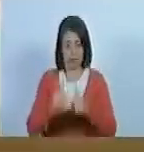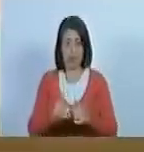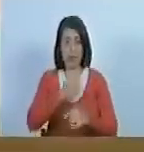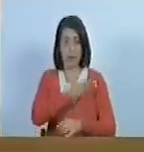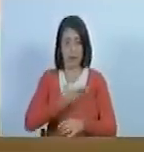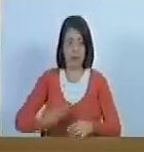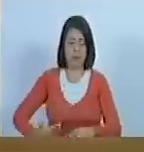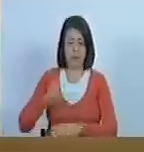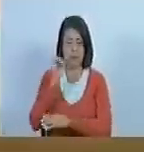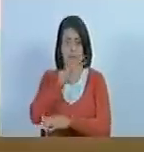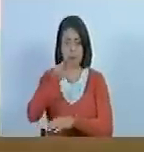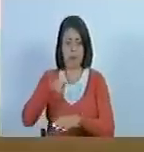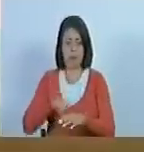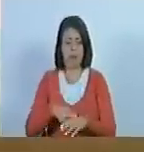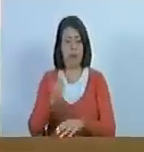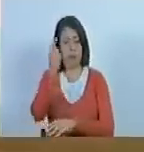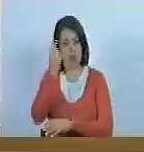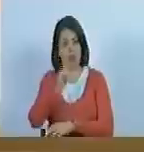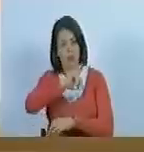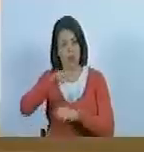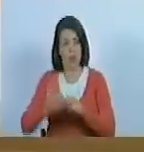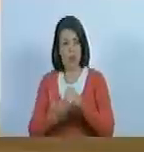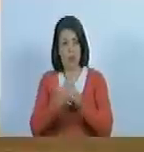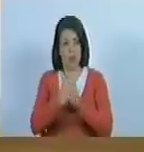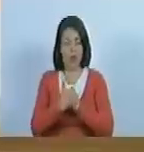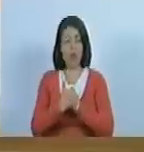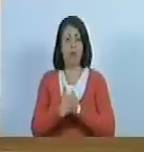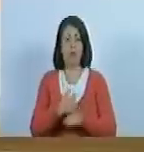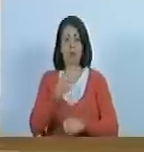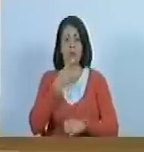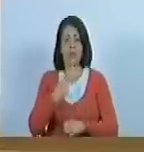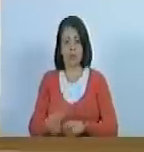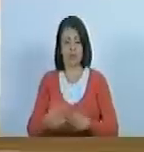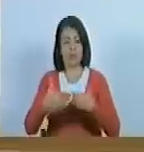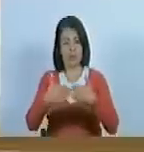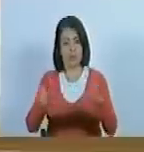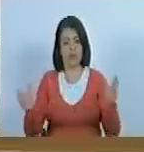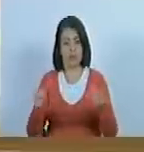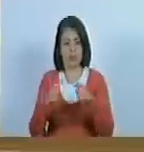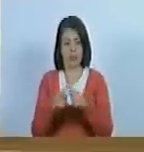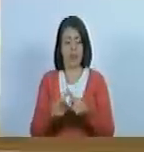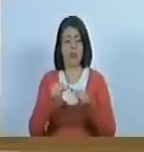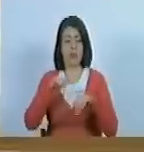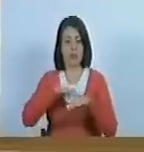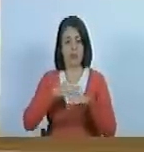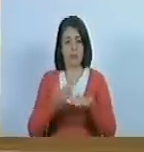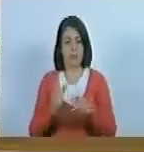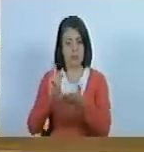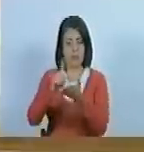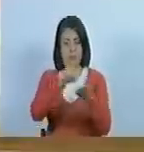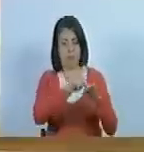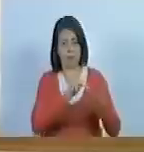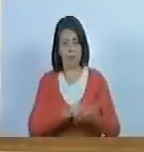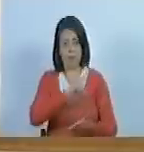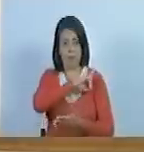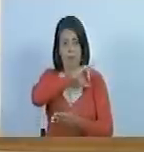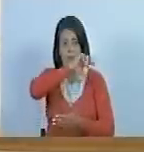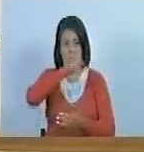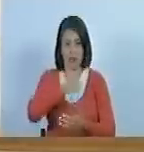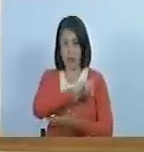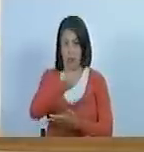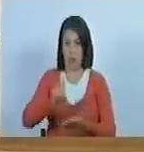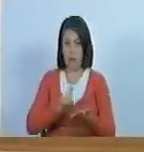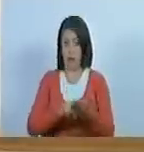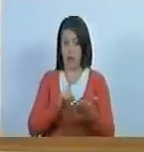el presidente de la Asamblea Nacional, diputado Jorge Rodríguez Gómez, declaró abierta la sesión ordinaria con la asistencia de la Junta Directiva en